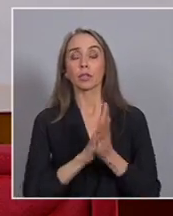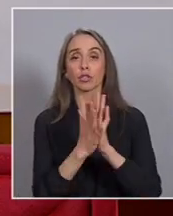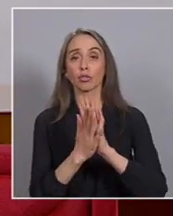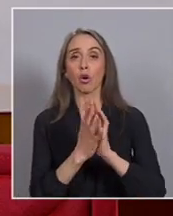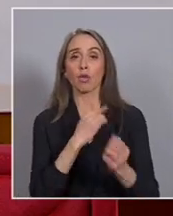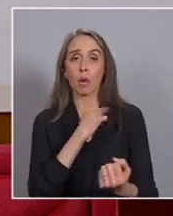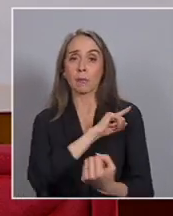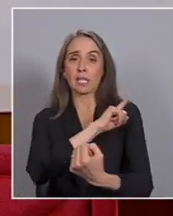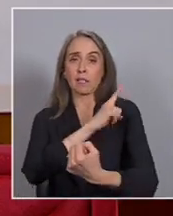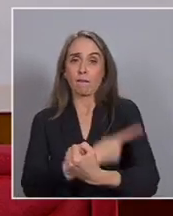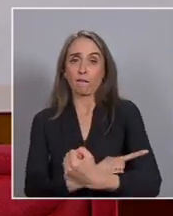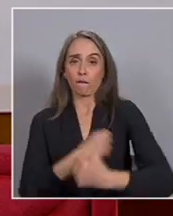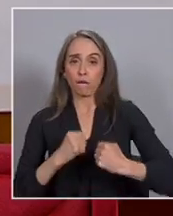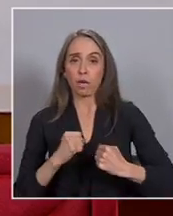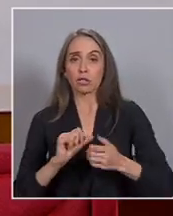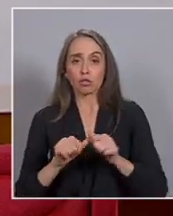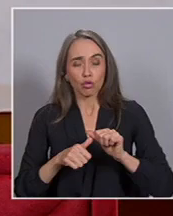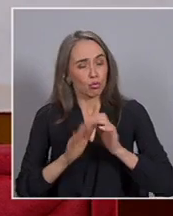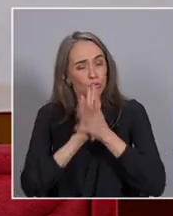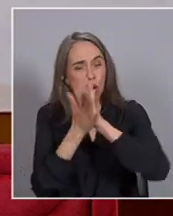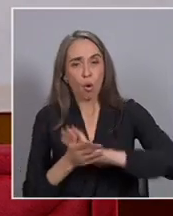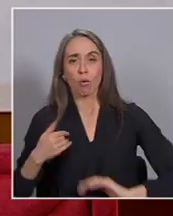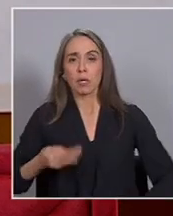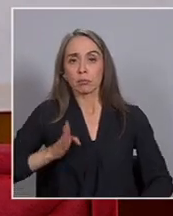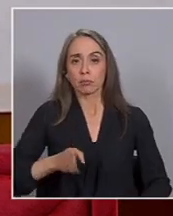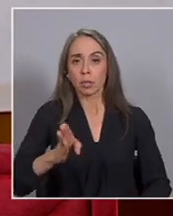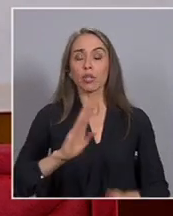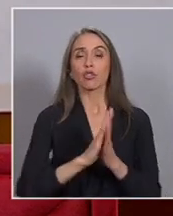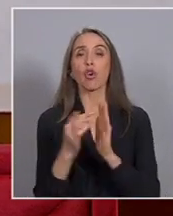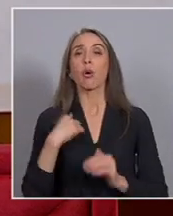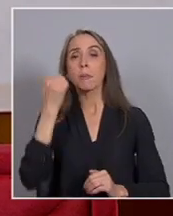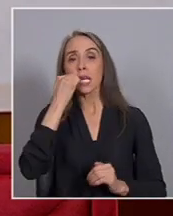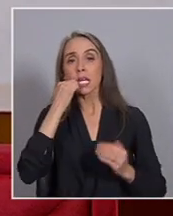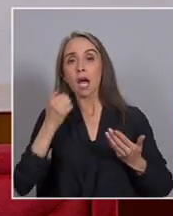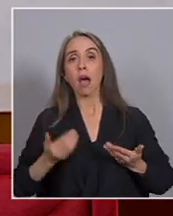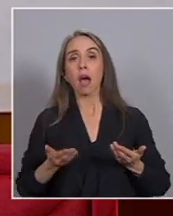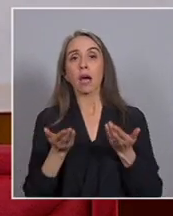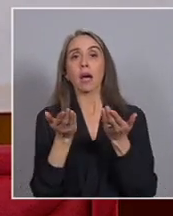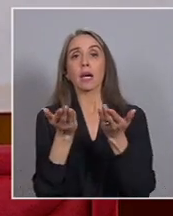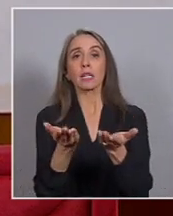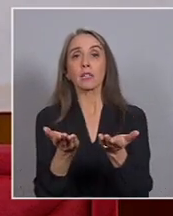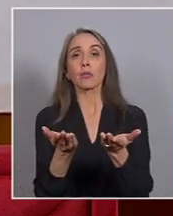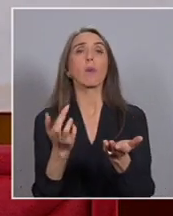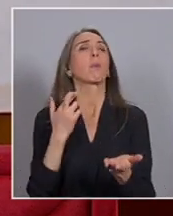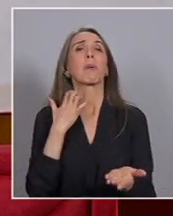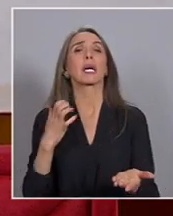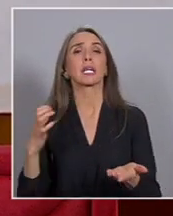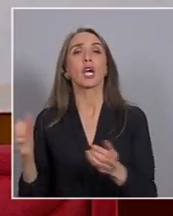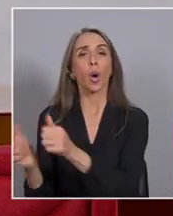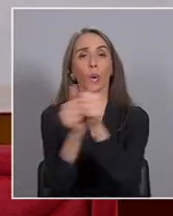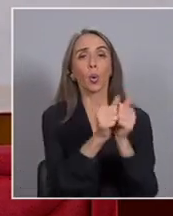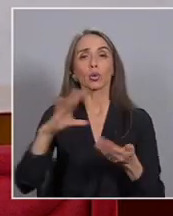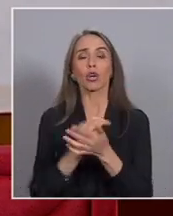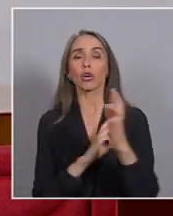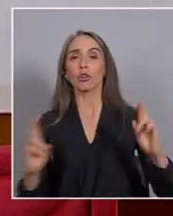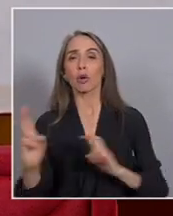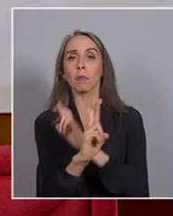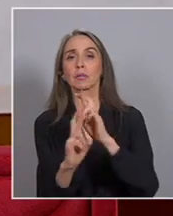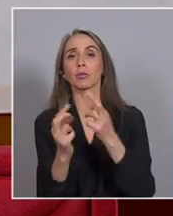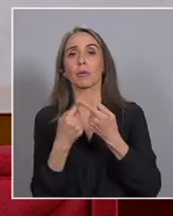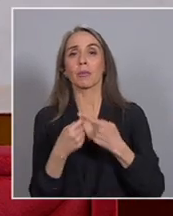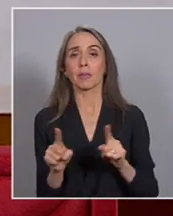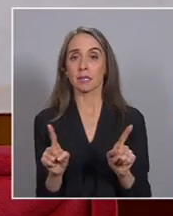fuerza, toda mi constancia, todo mi cariño para que logremos juntos una convivencia